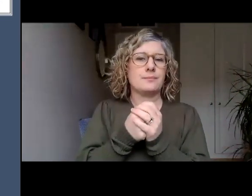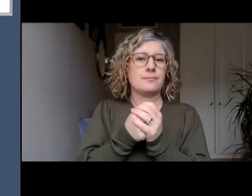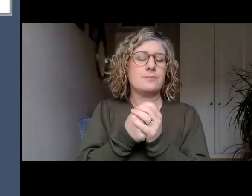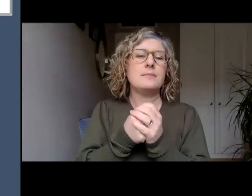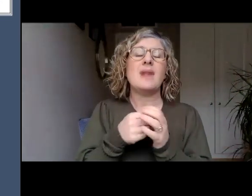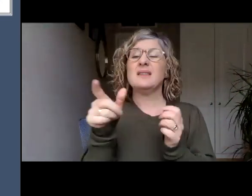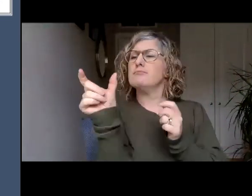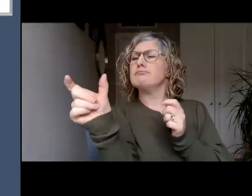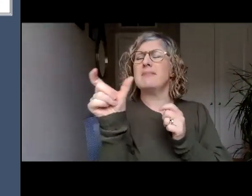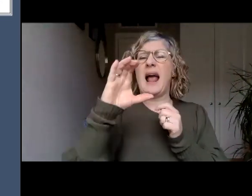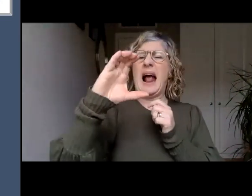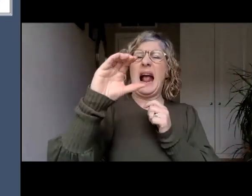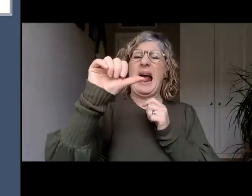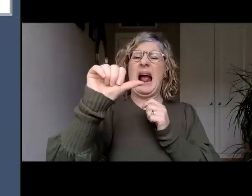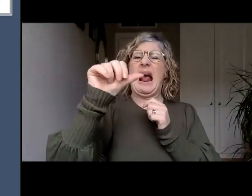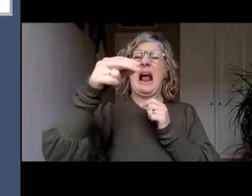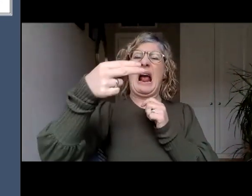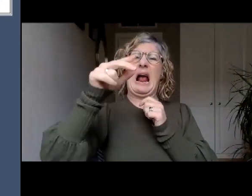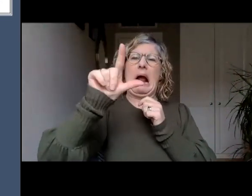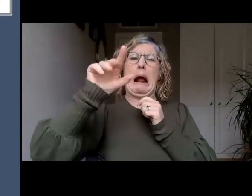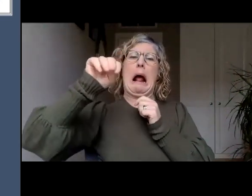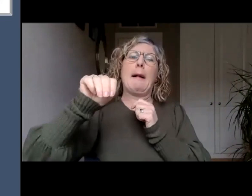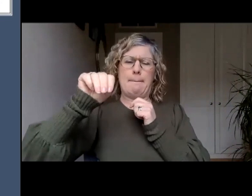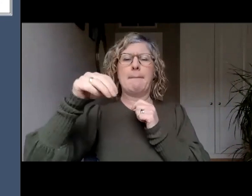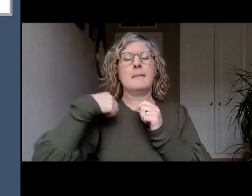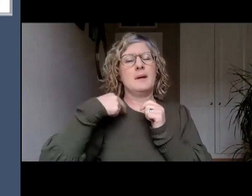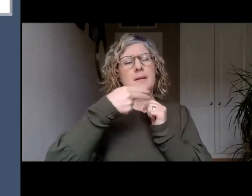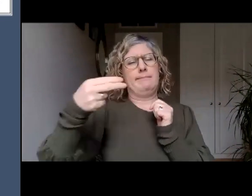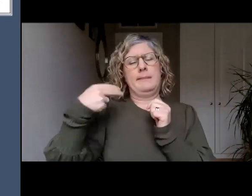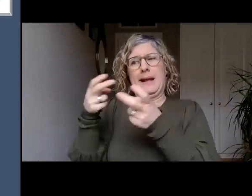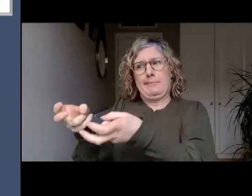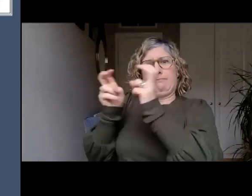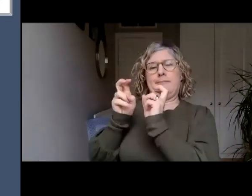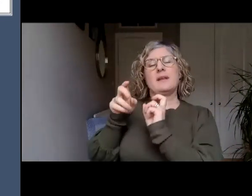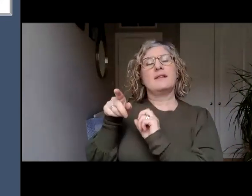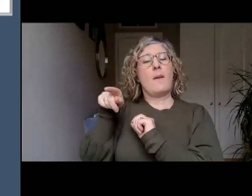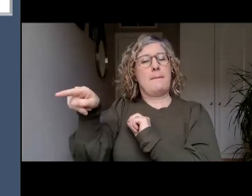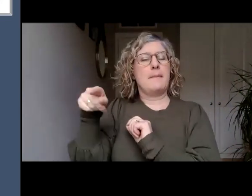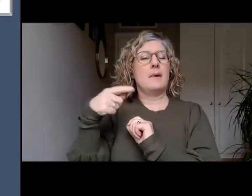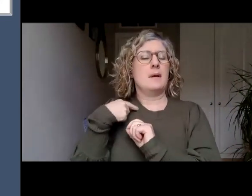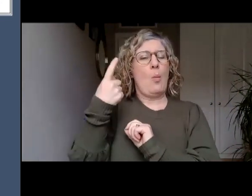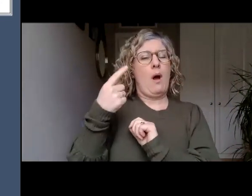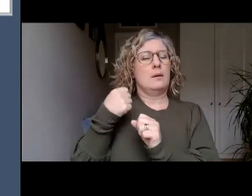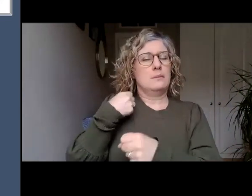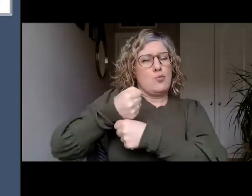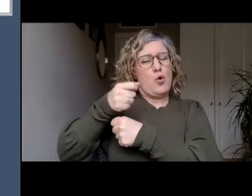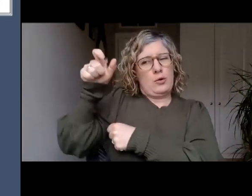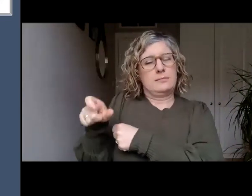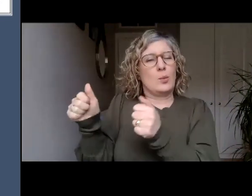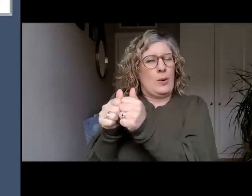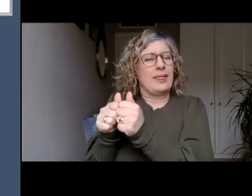los solicitaba anteriormente y por lo tanto se requerían intérpretes de conferencias con lengua de signos en su